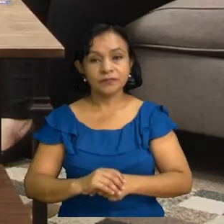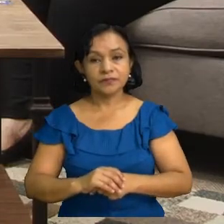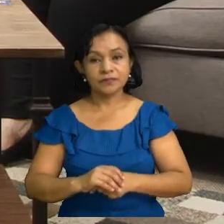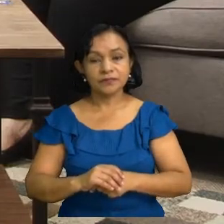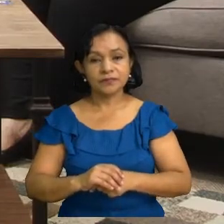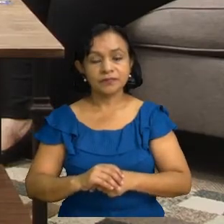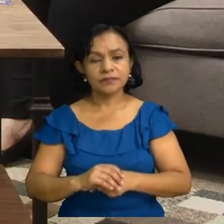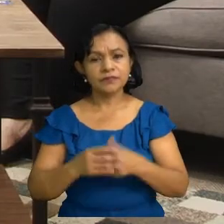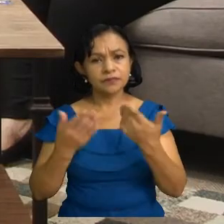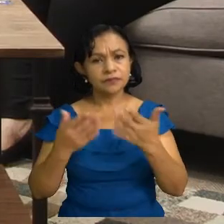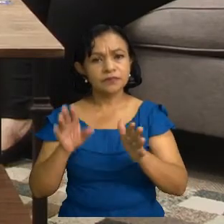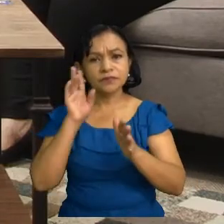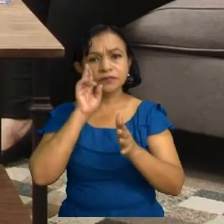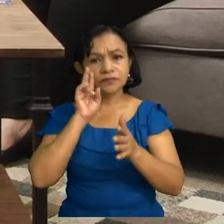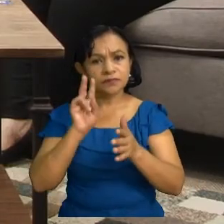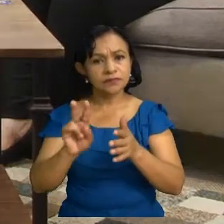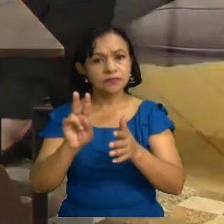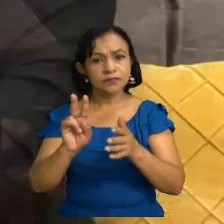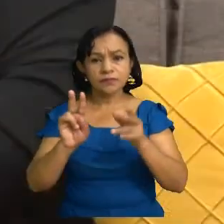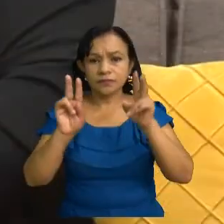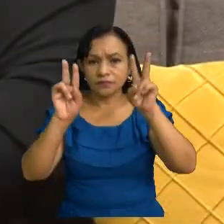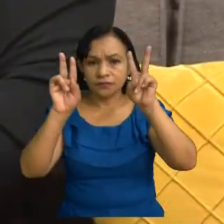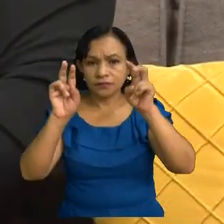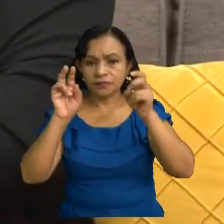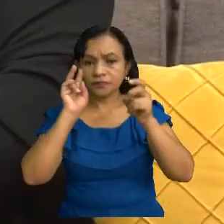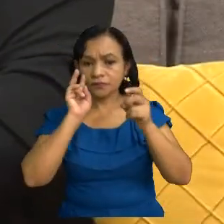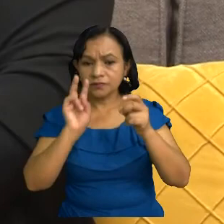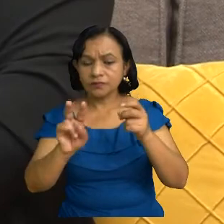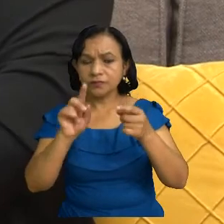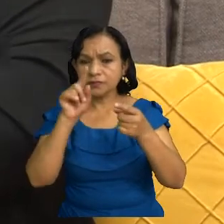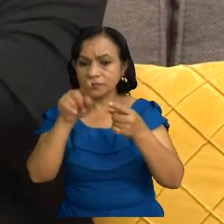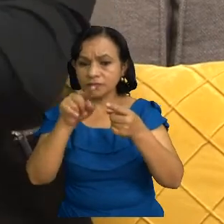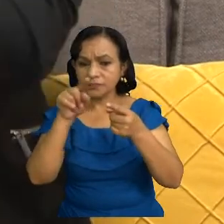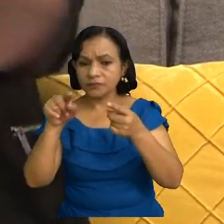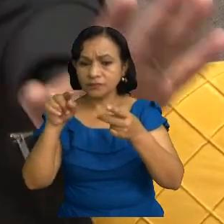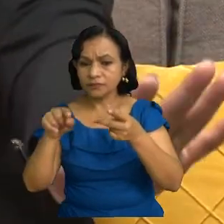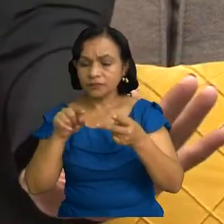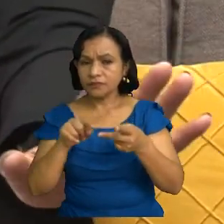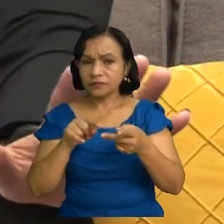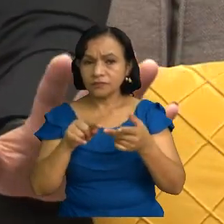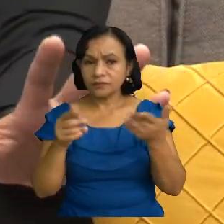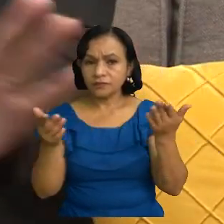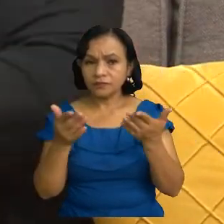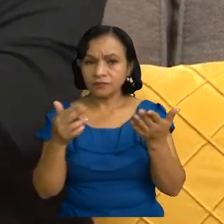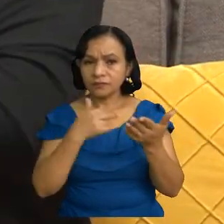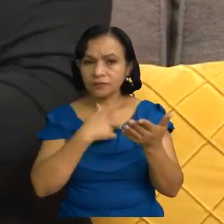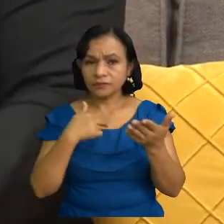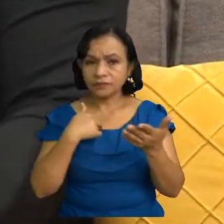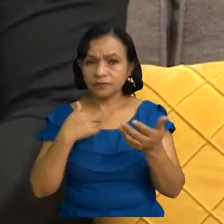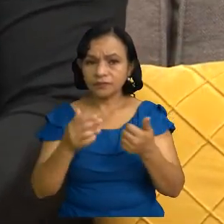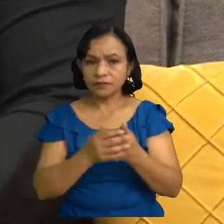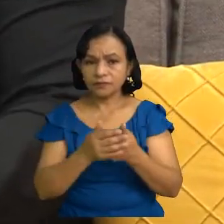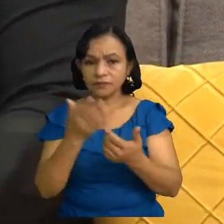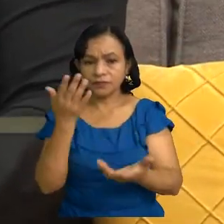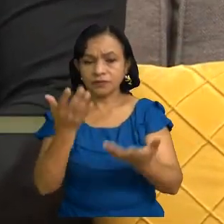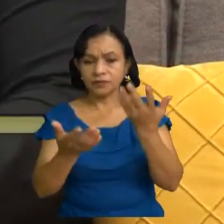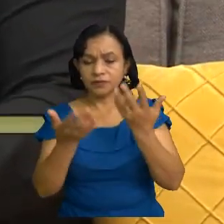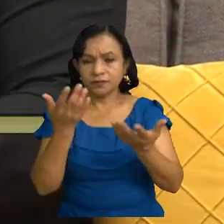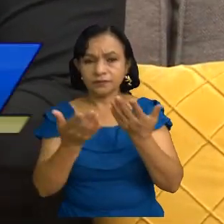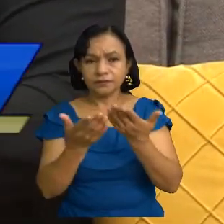se han identificado en el tema de áreas protegidas que aniquiló el incendio